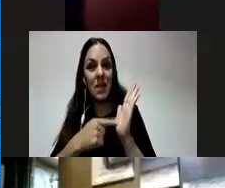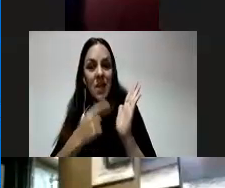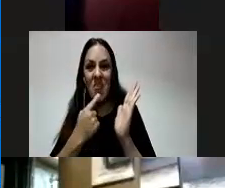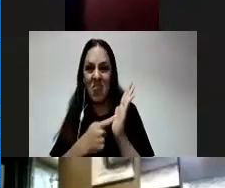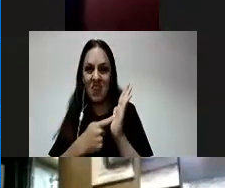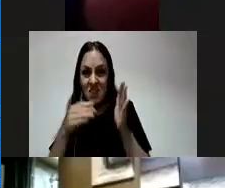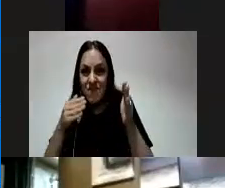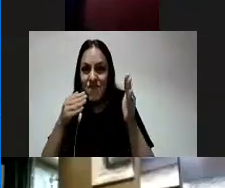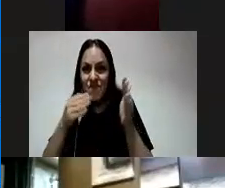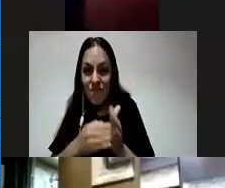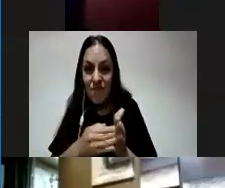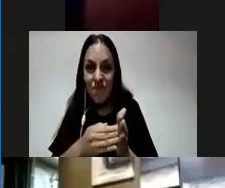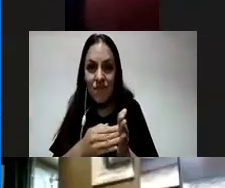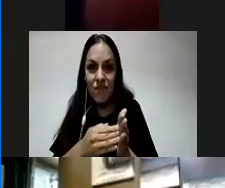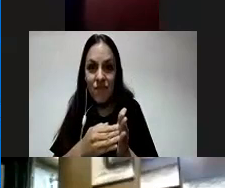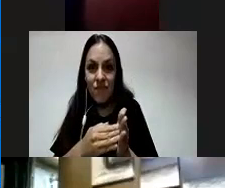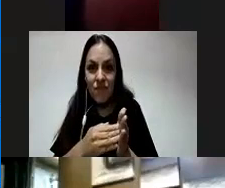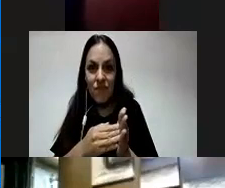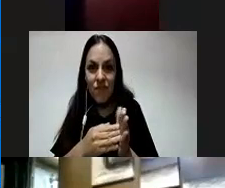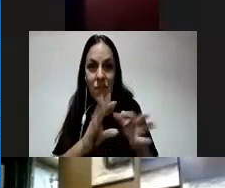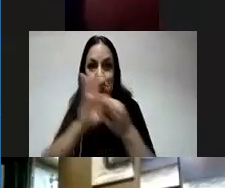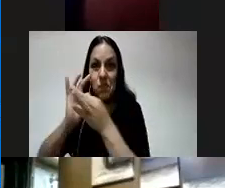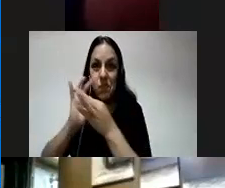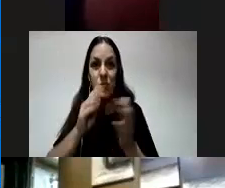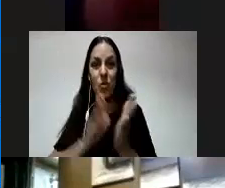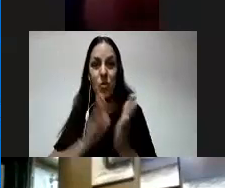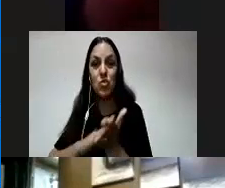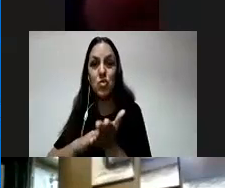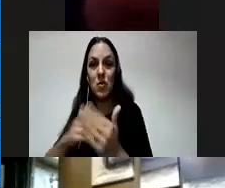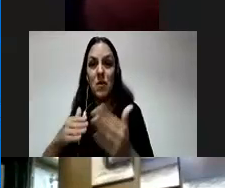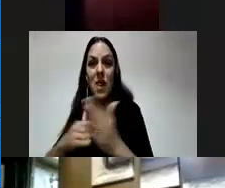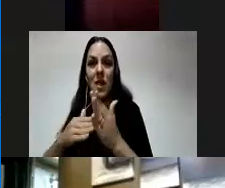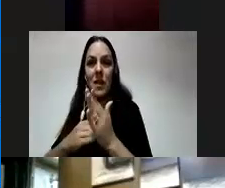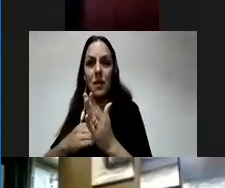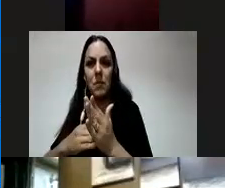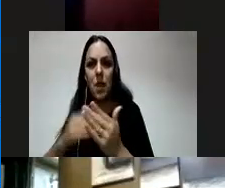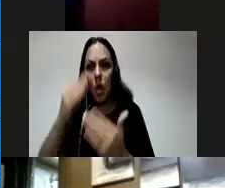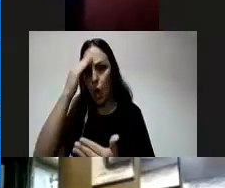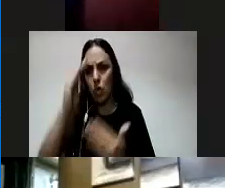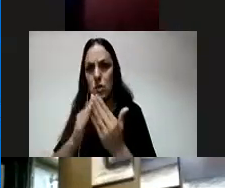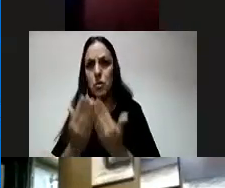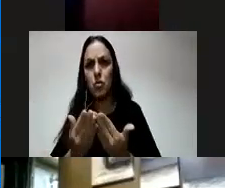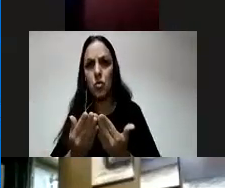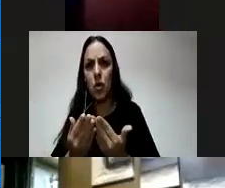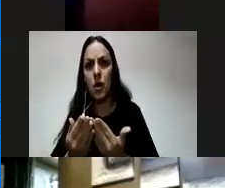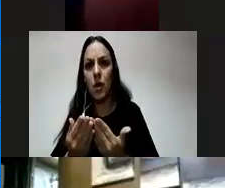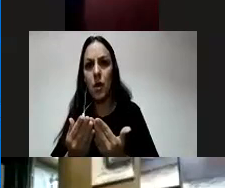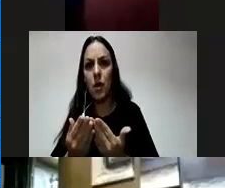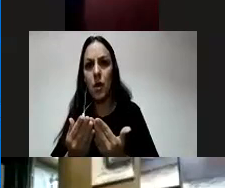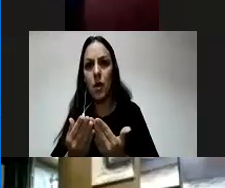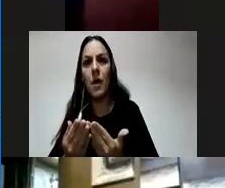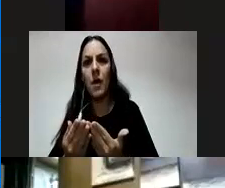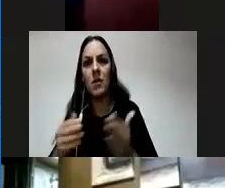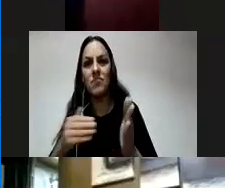beneficio, se ajusta a los límites constitucionales, jurisdiccionales definidos para legitimar